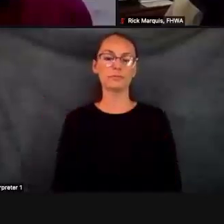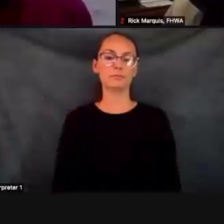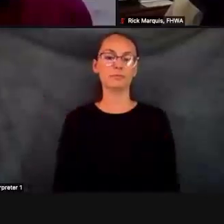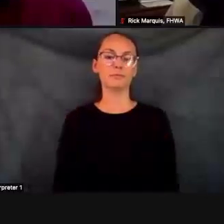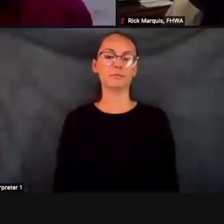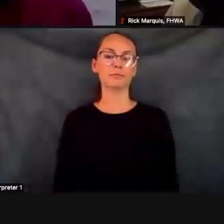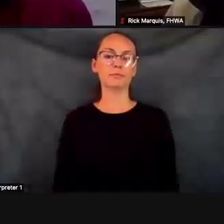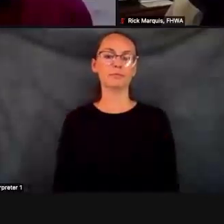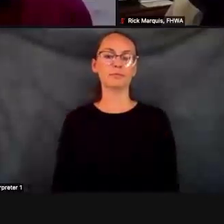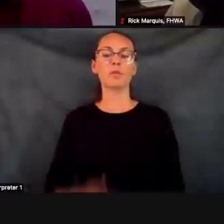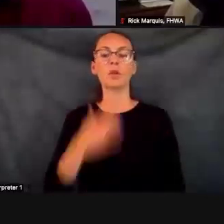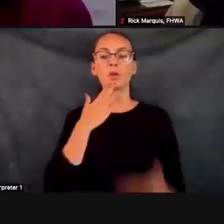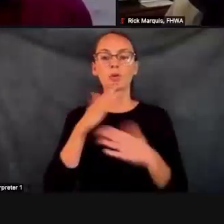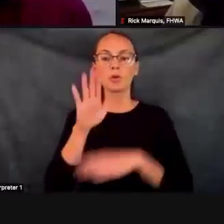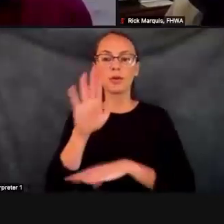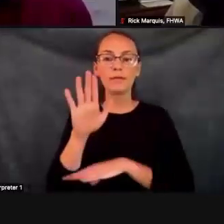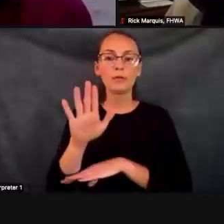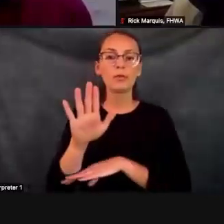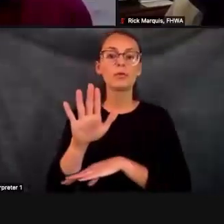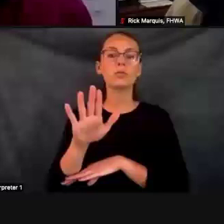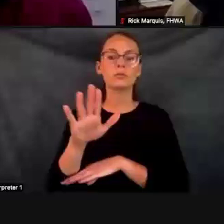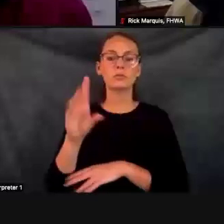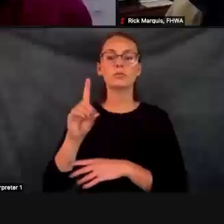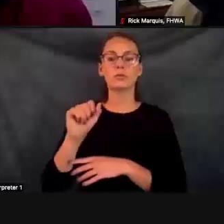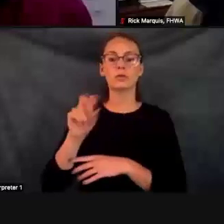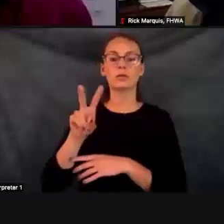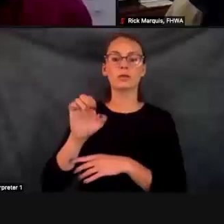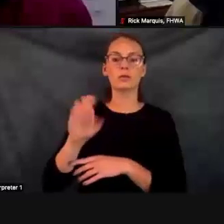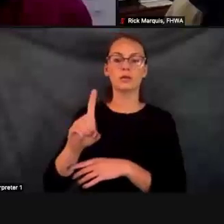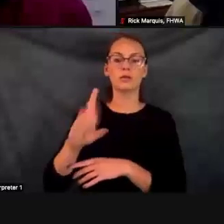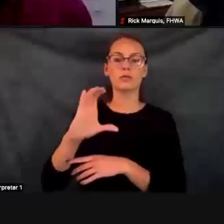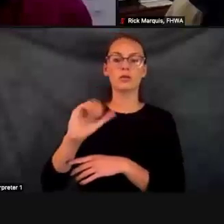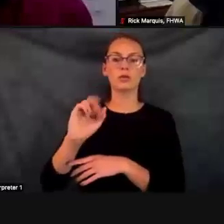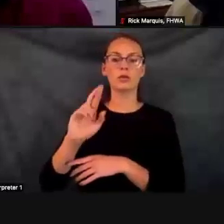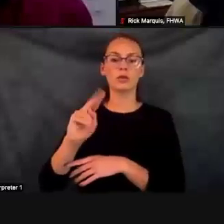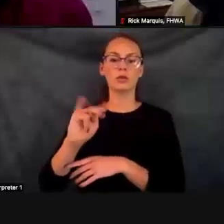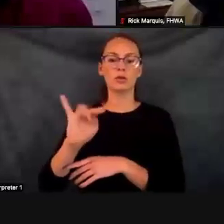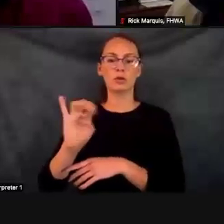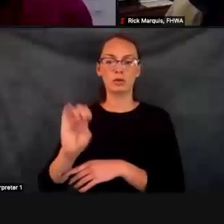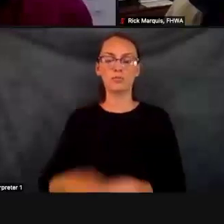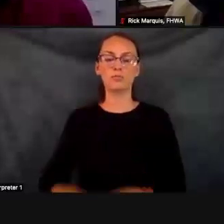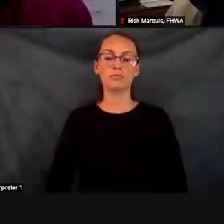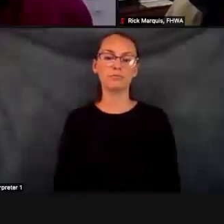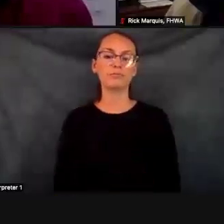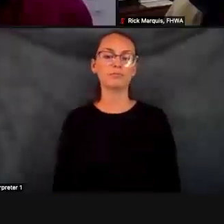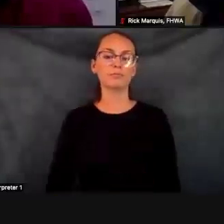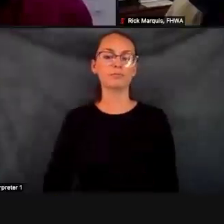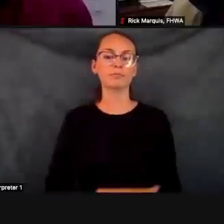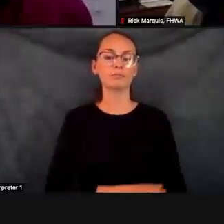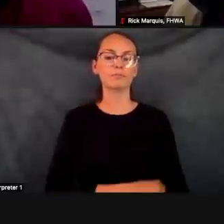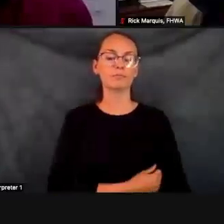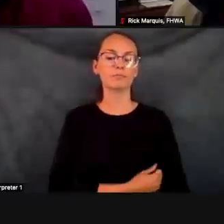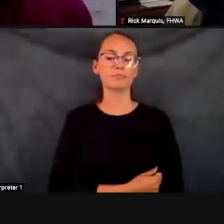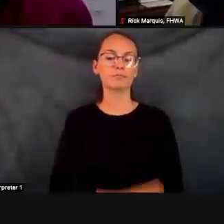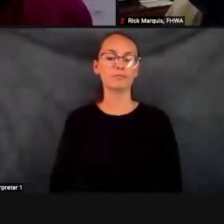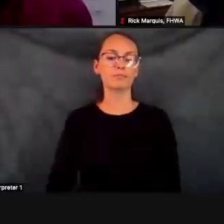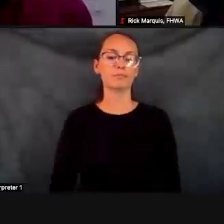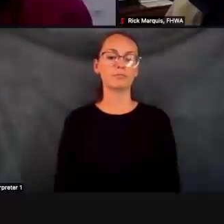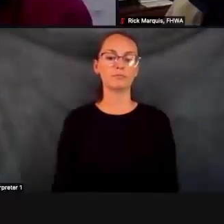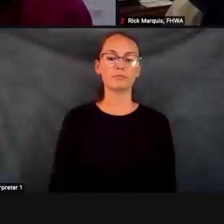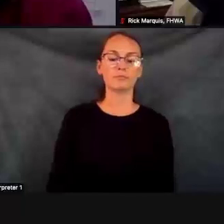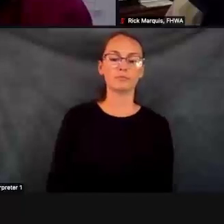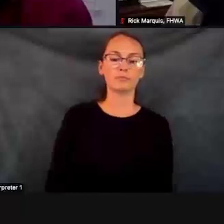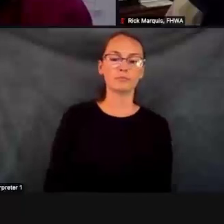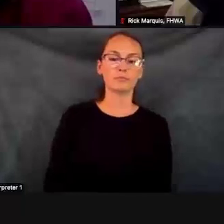All right, good afternoon. Can you hear me okay? Buenas. ¿Me pueden escuchar? Gracias. Soy